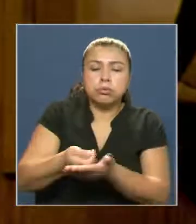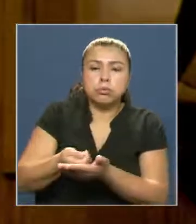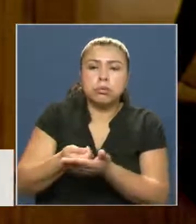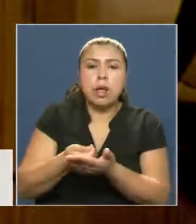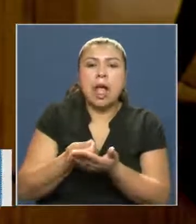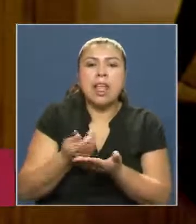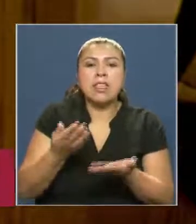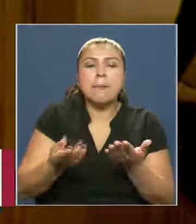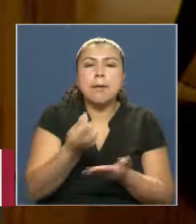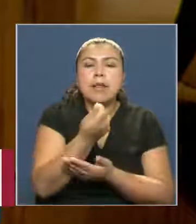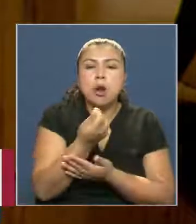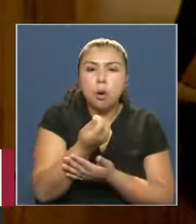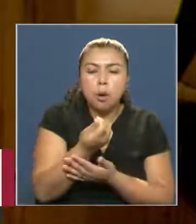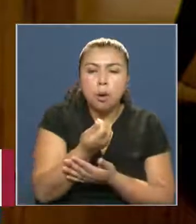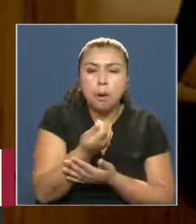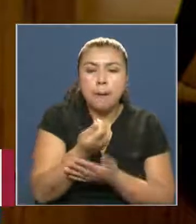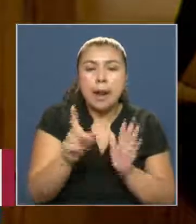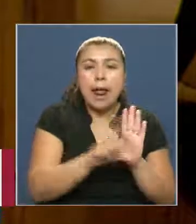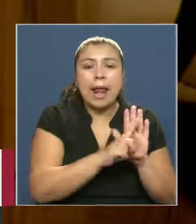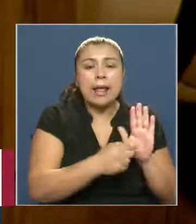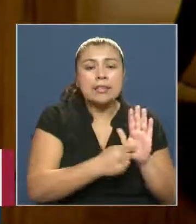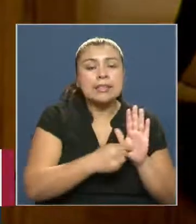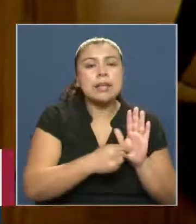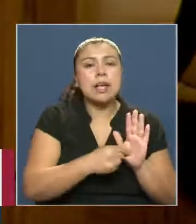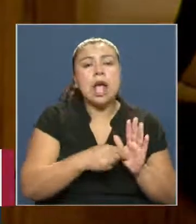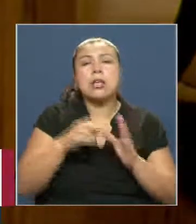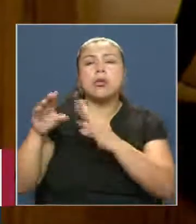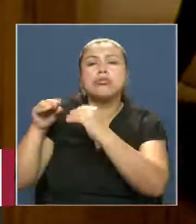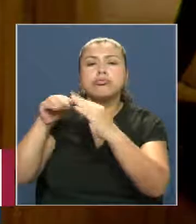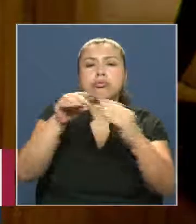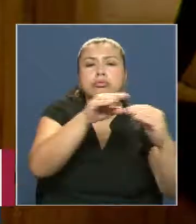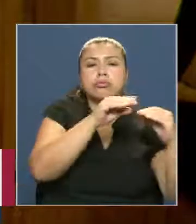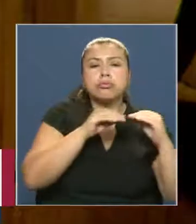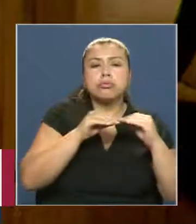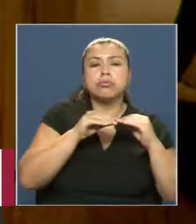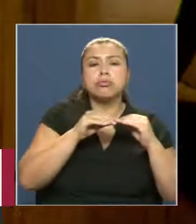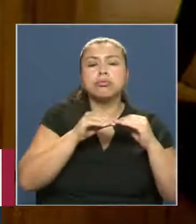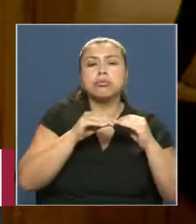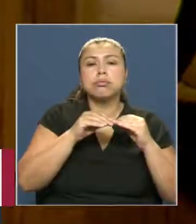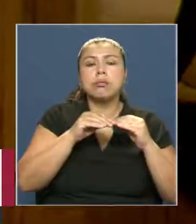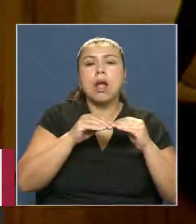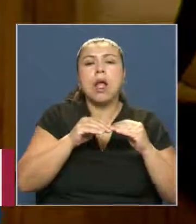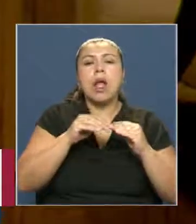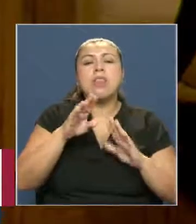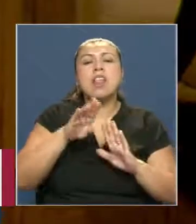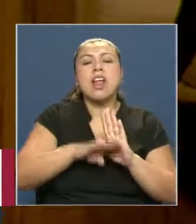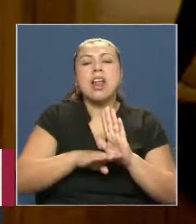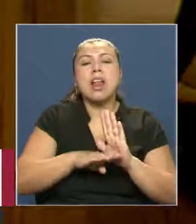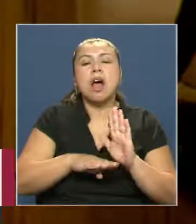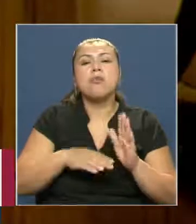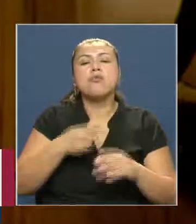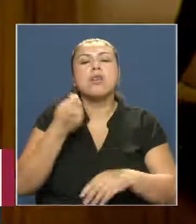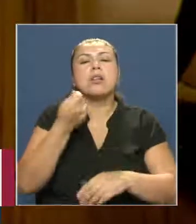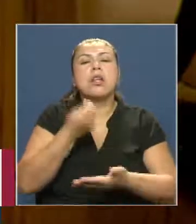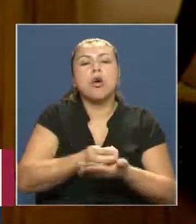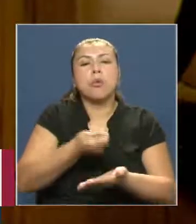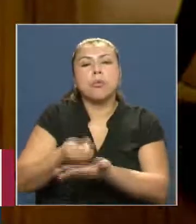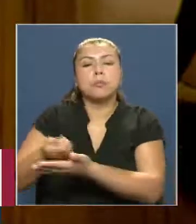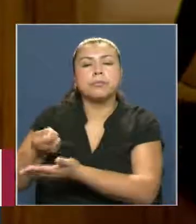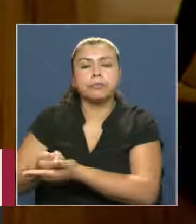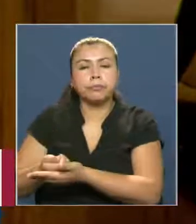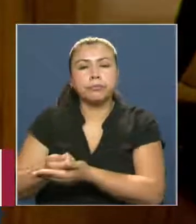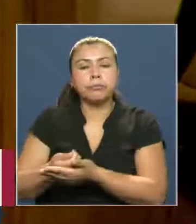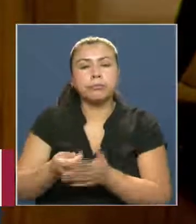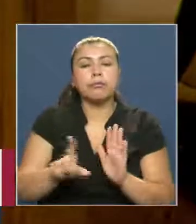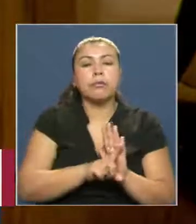según a la ley que tanto hemos hablado acá sobre la oferta y la demanda. Sin embargo, la ley de la oferta y de la